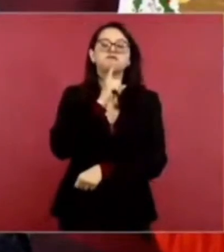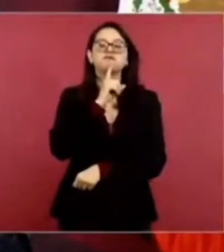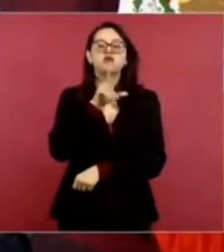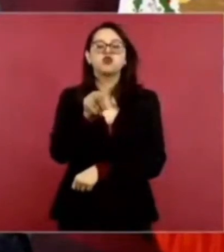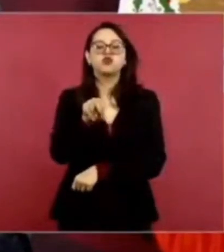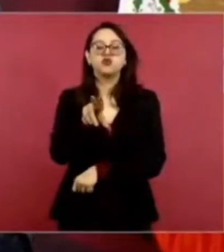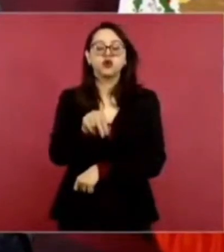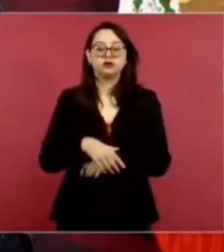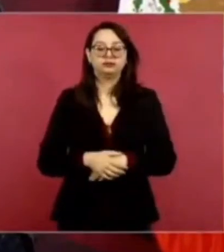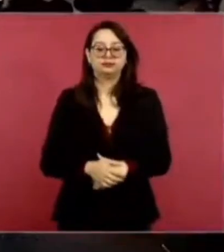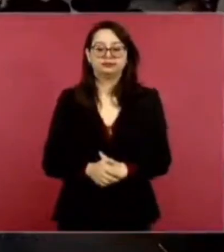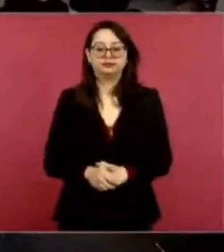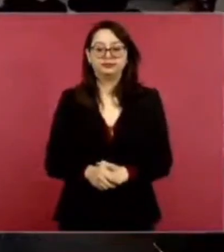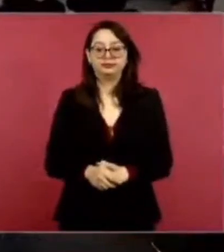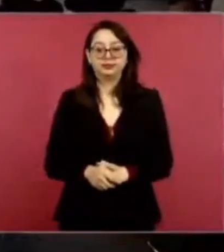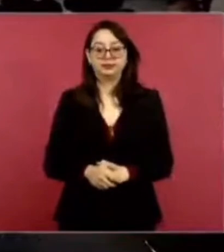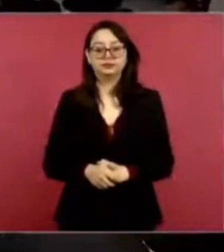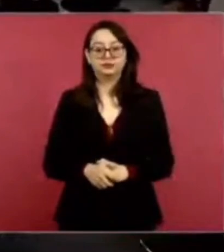cuantioso